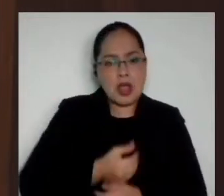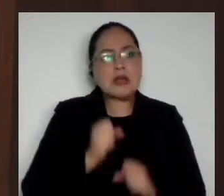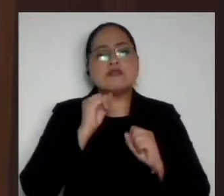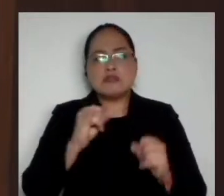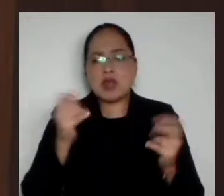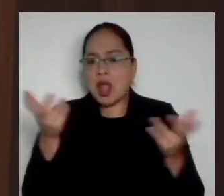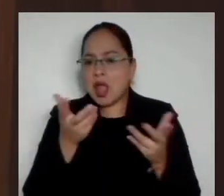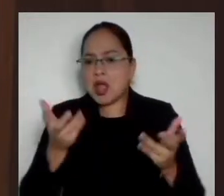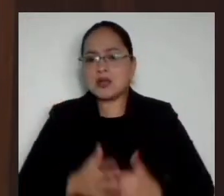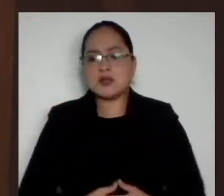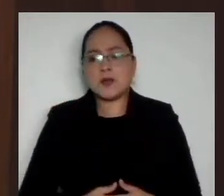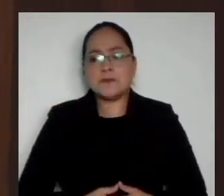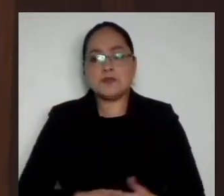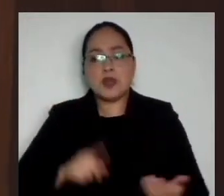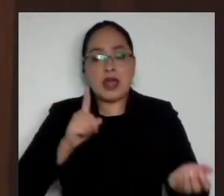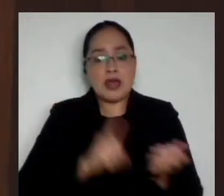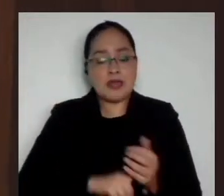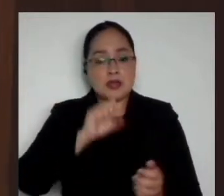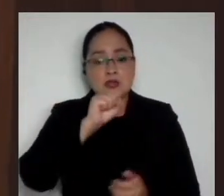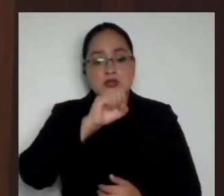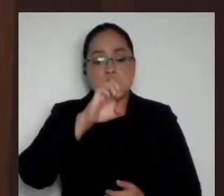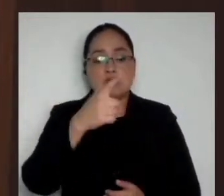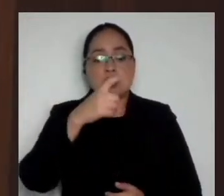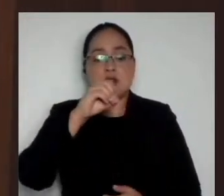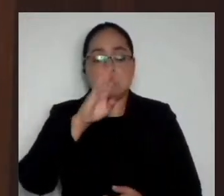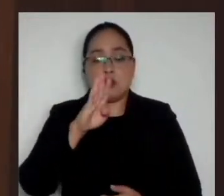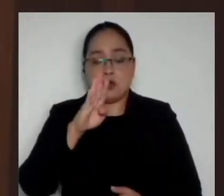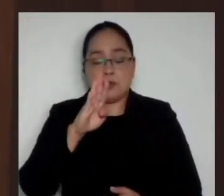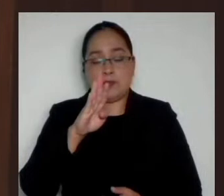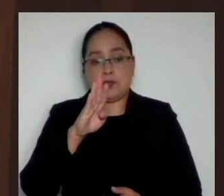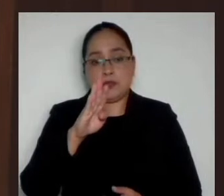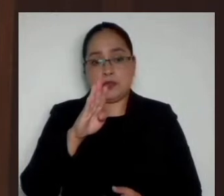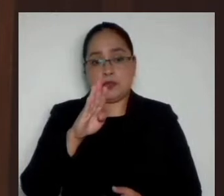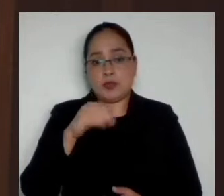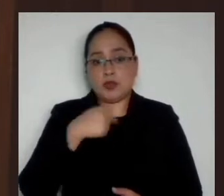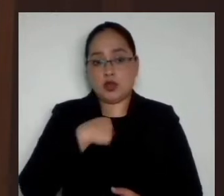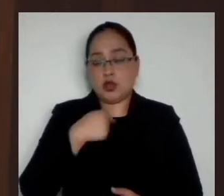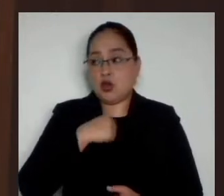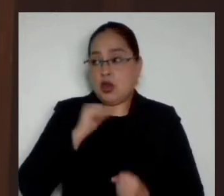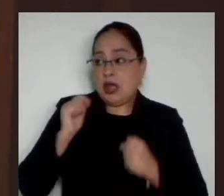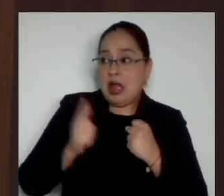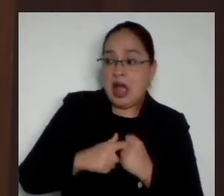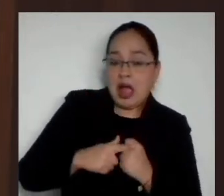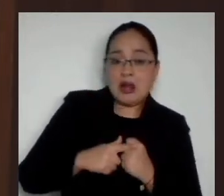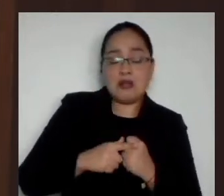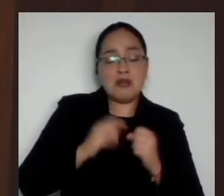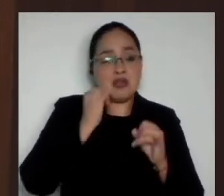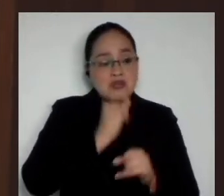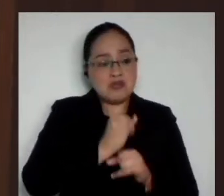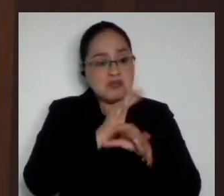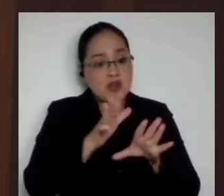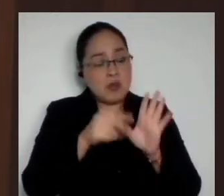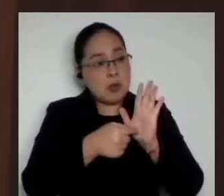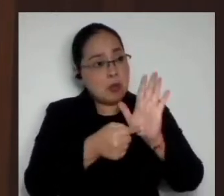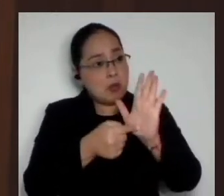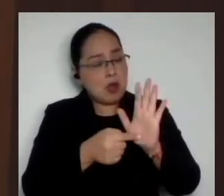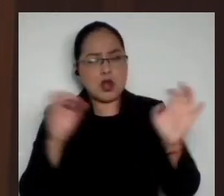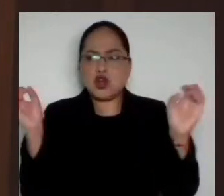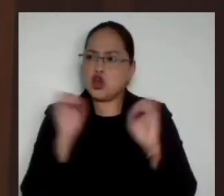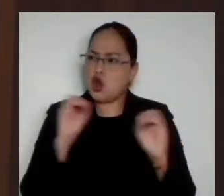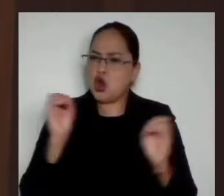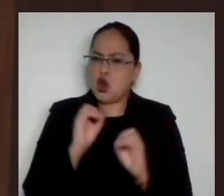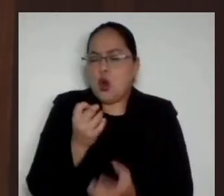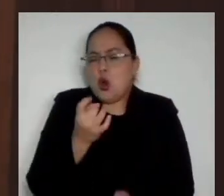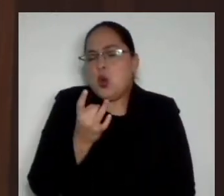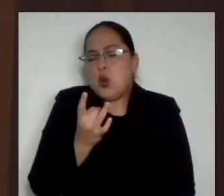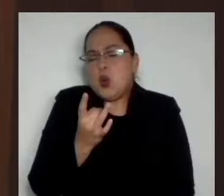desde la Secretaría de Gobernación, y no estoy cometiendo una infidencia ni mucho menos, estoy compartiendo una información para